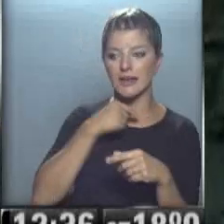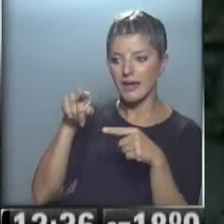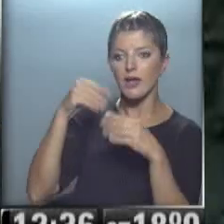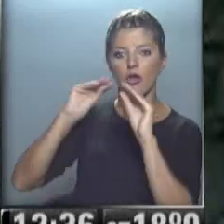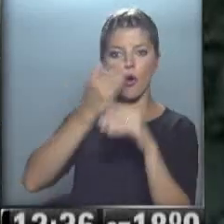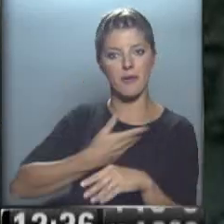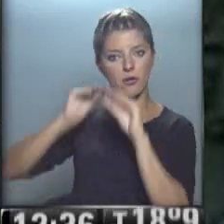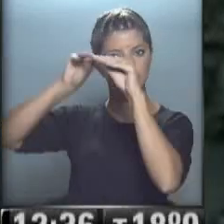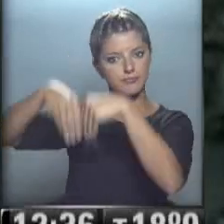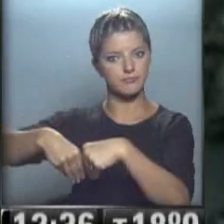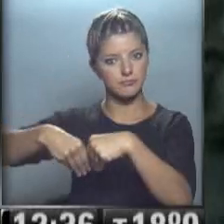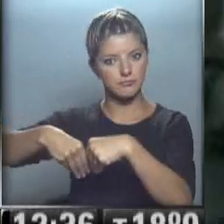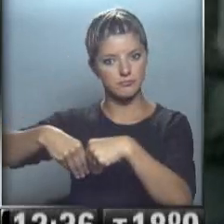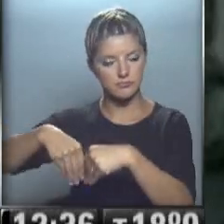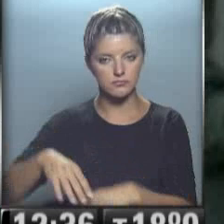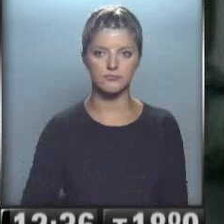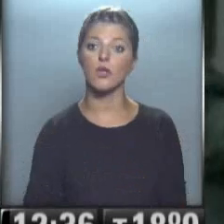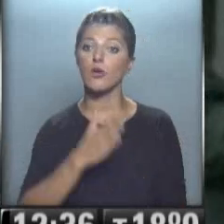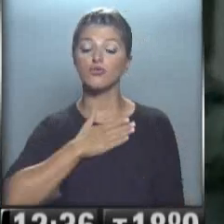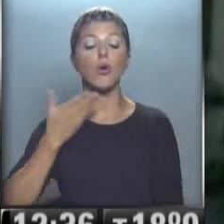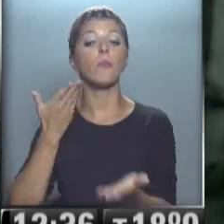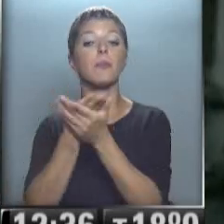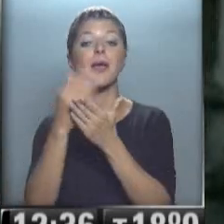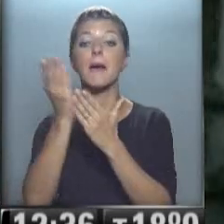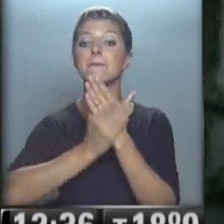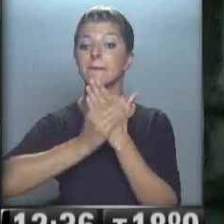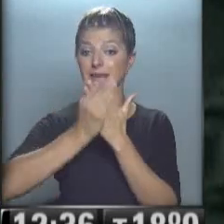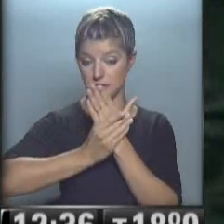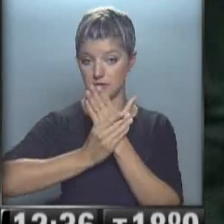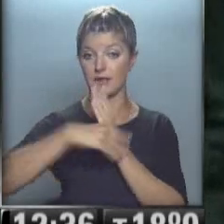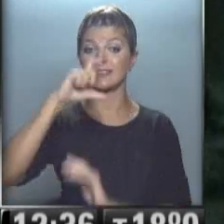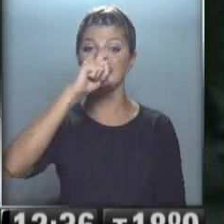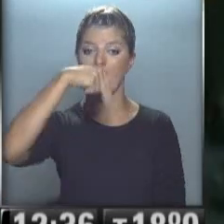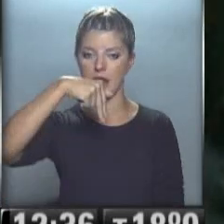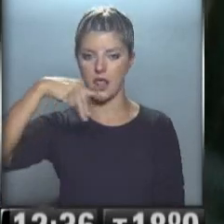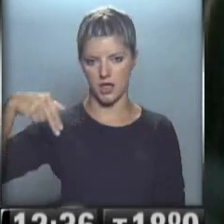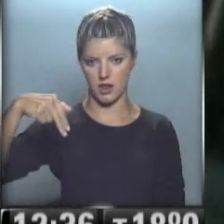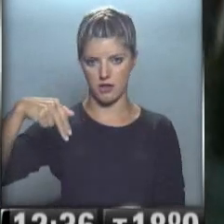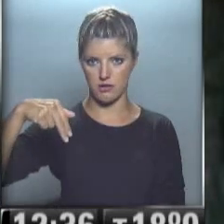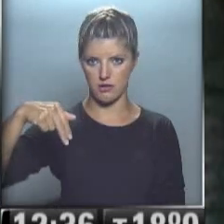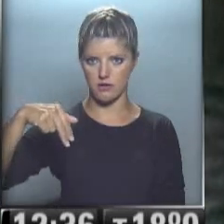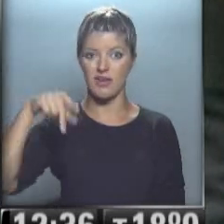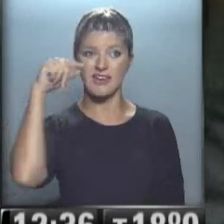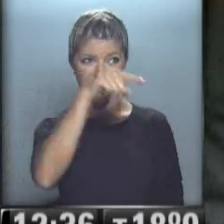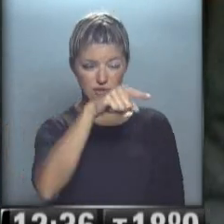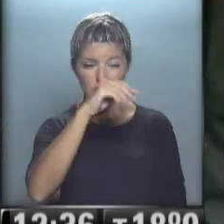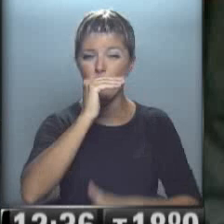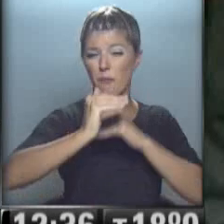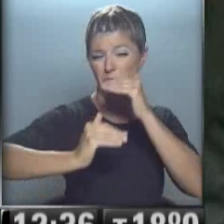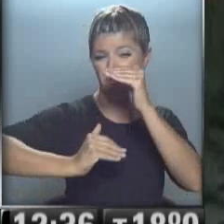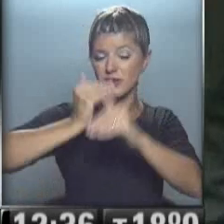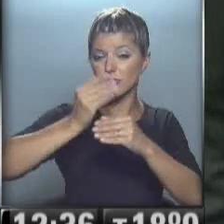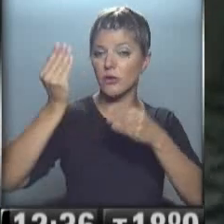la ministra que notifique a CNN que ha empezado